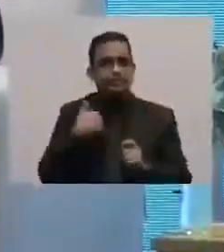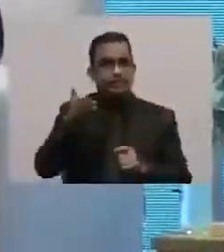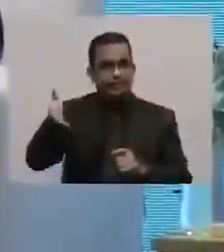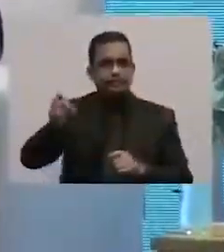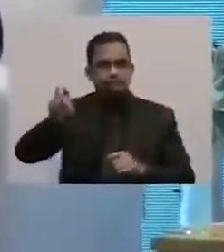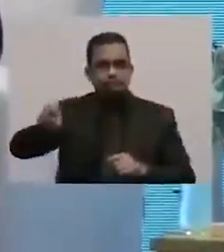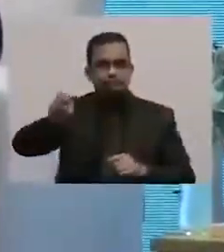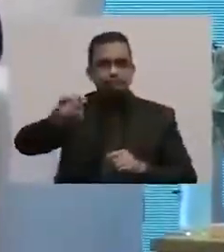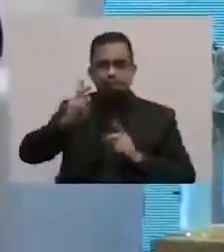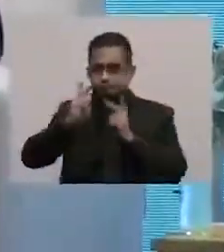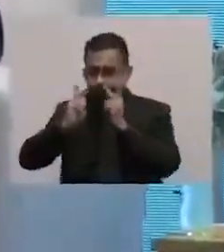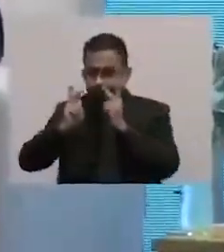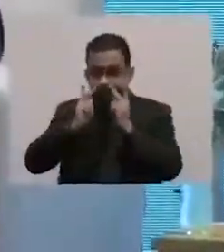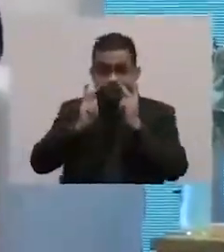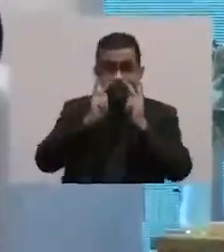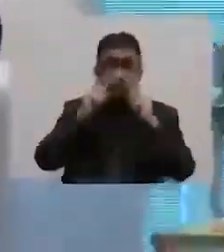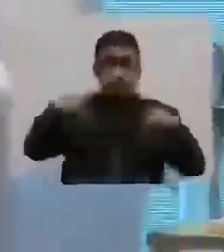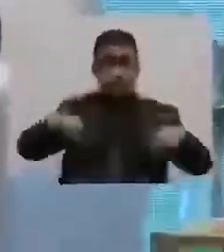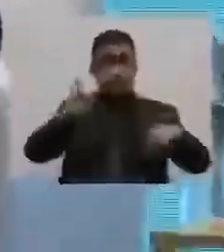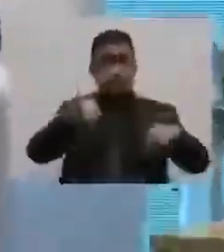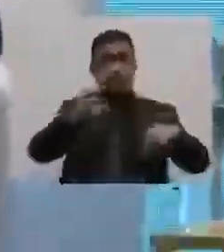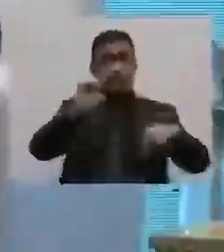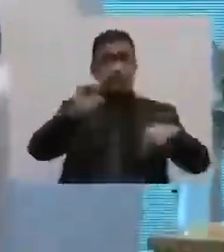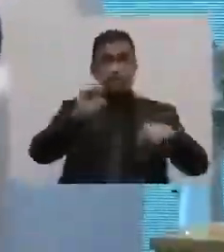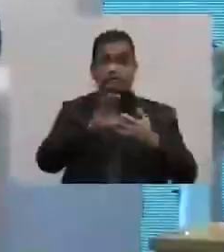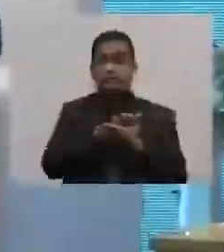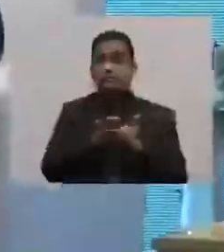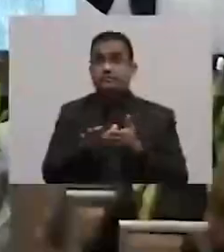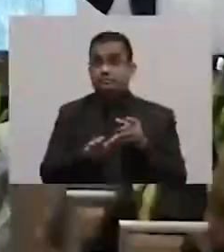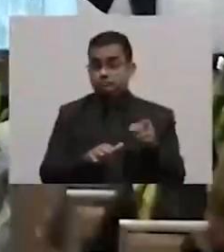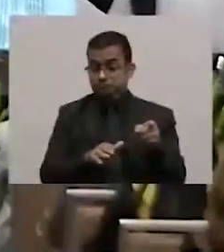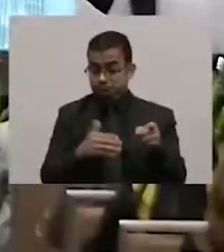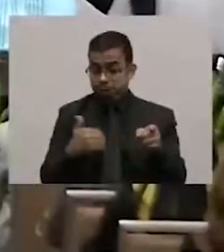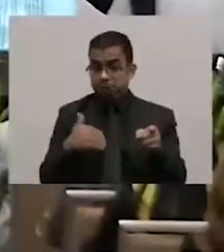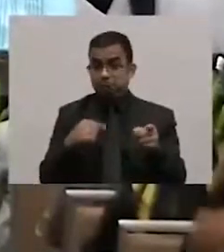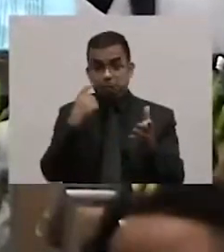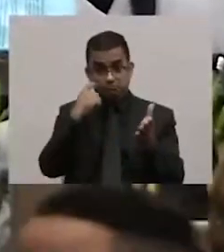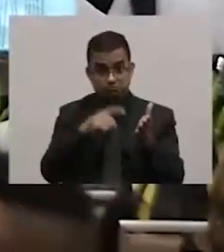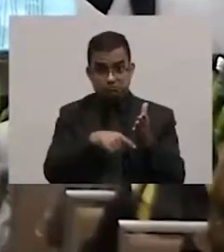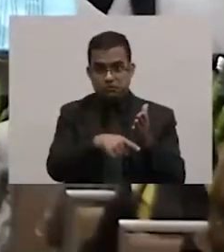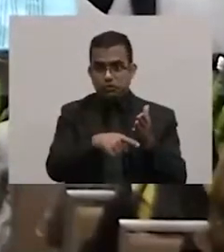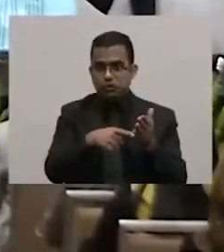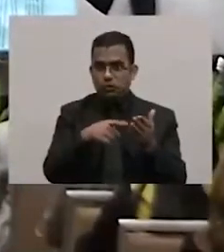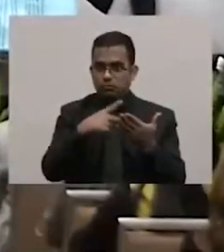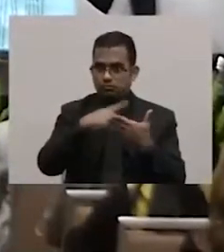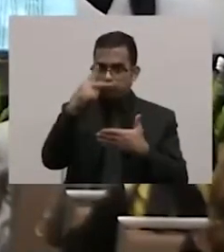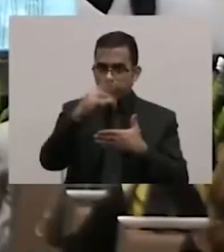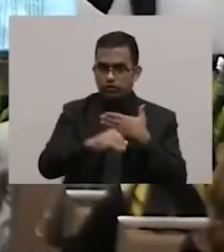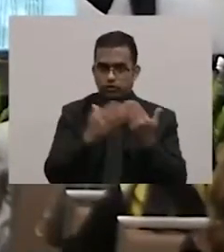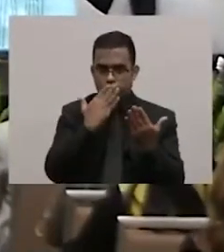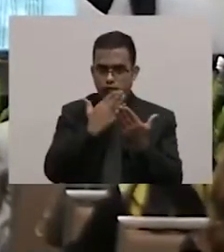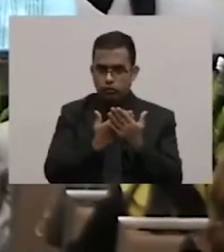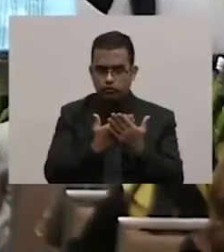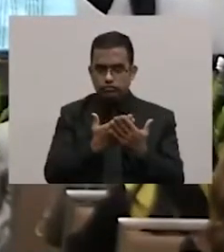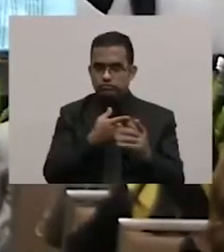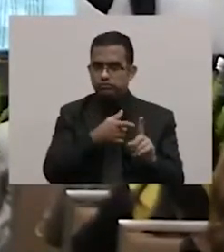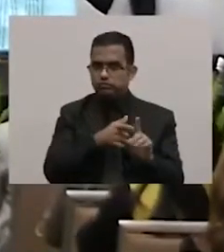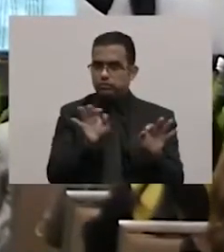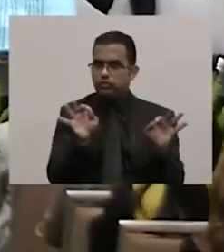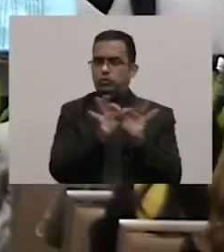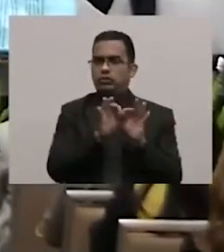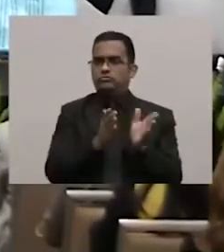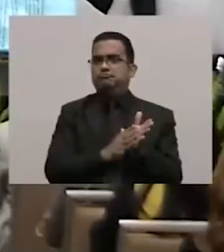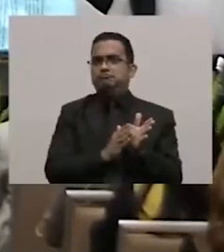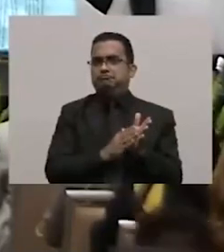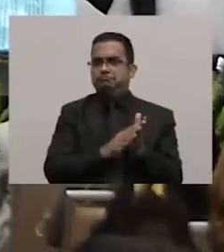reconocer que la Junta Central Electoral tal vez es la que tiene el proyecto más firme de punto de partida.